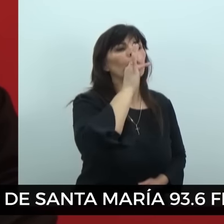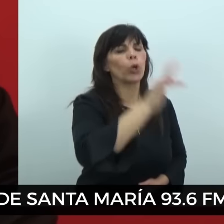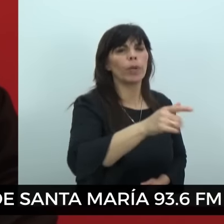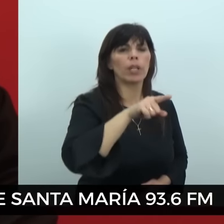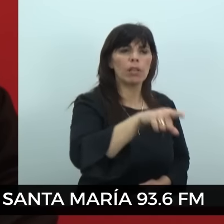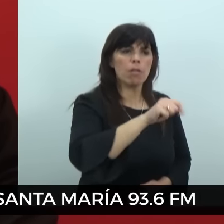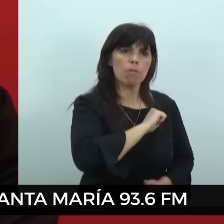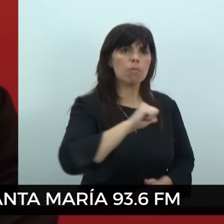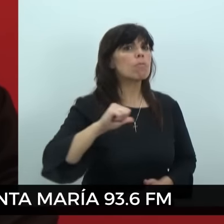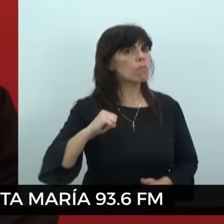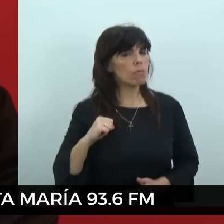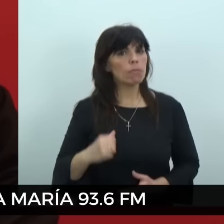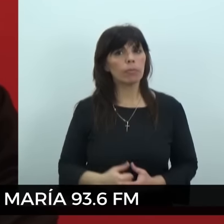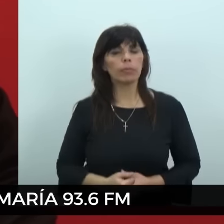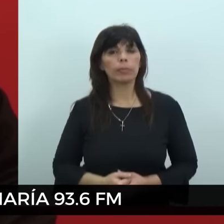promete.